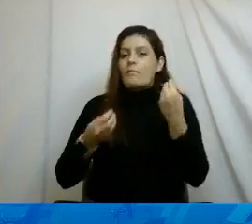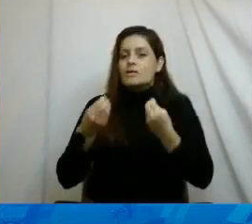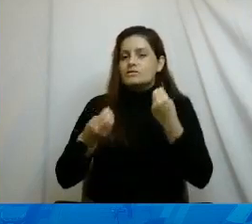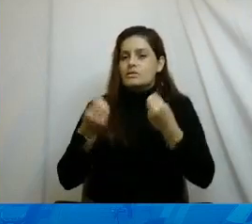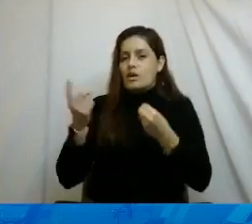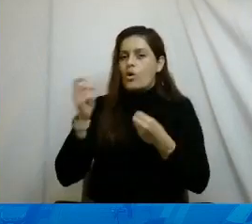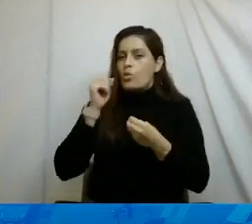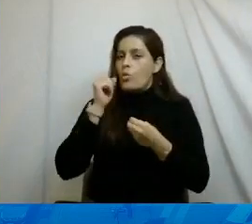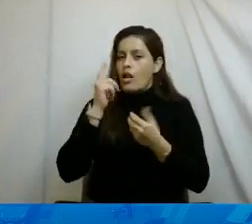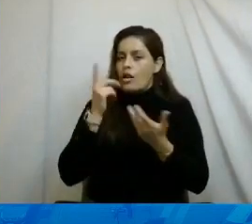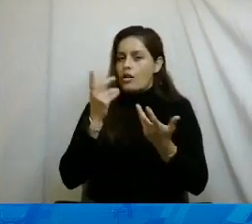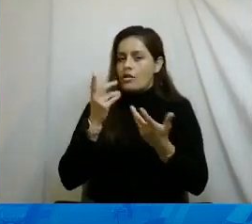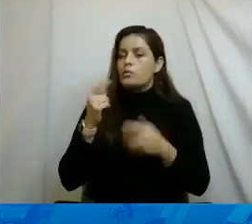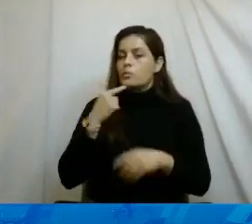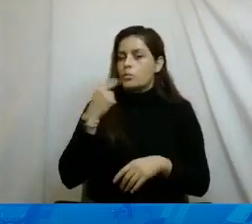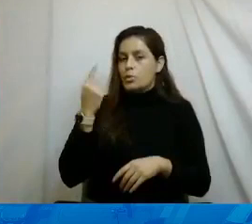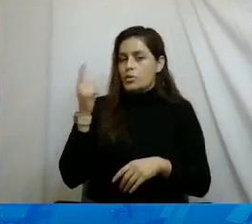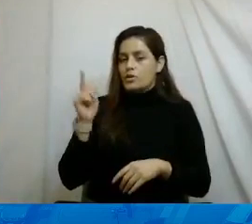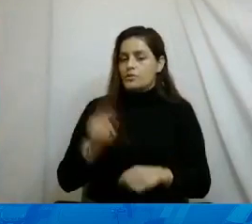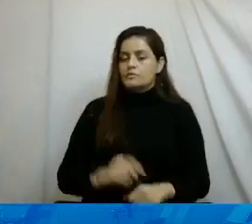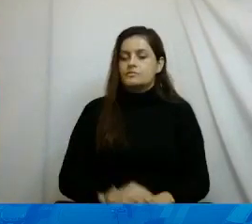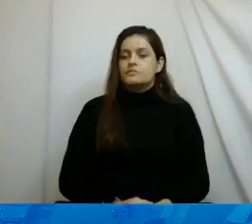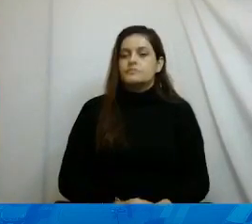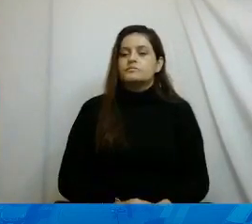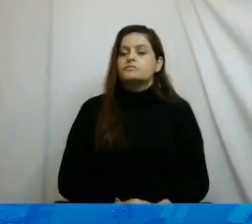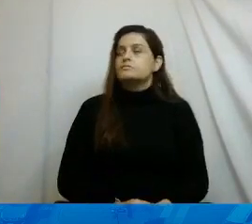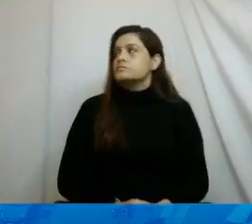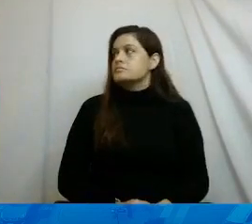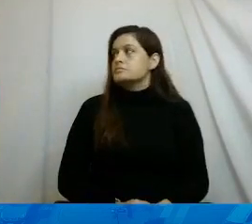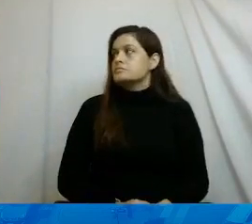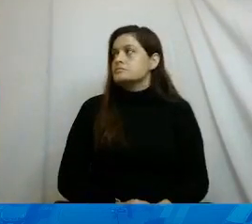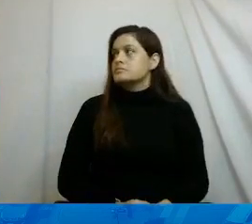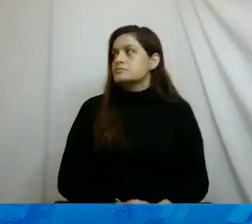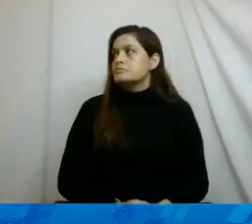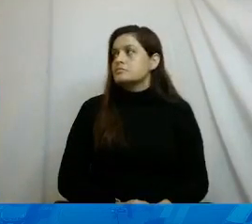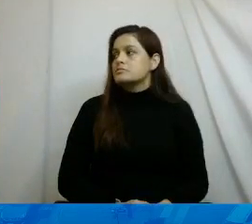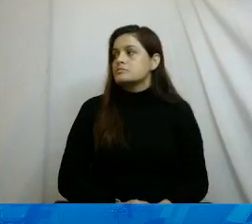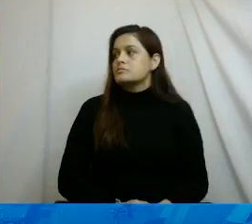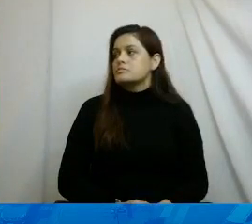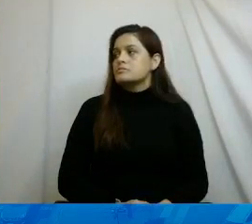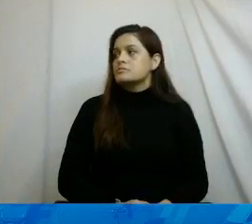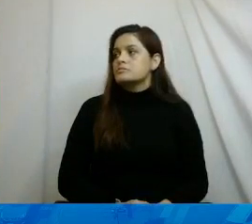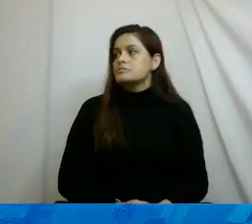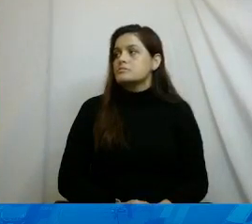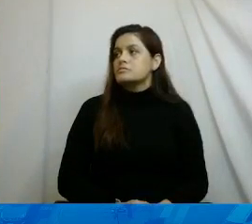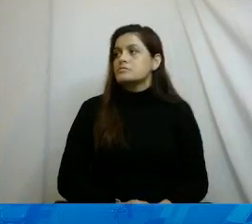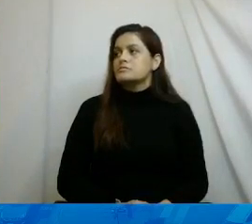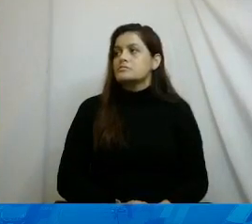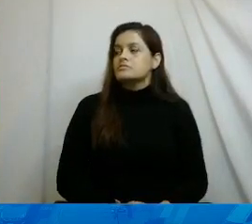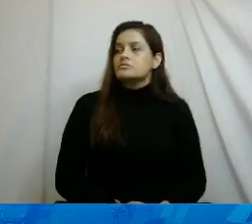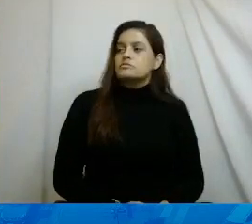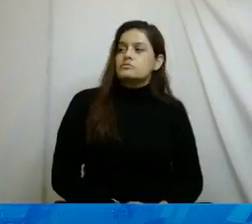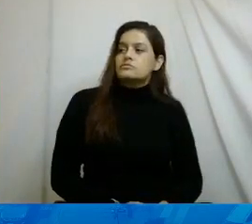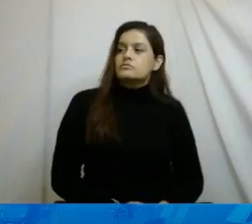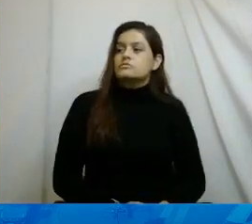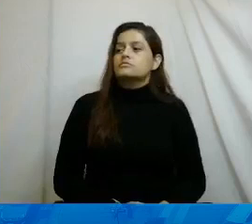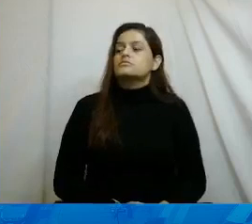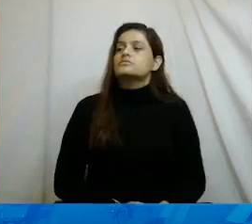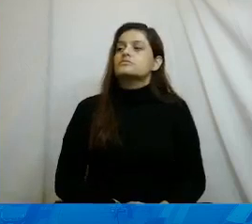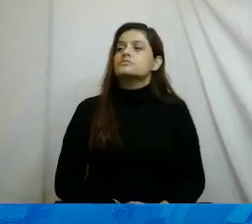sobre la falta de implementación. Y después comentamos el tema del programa Calle.